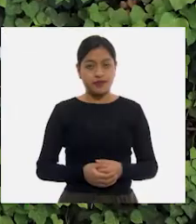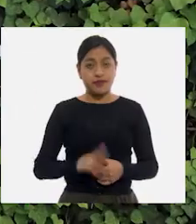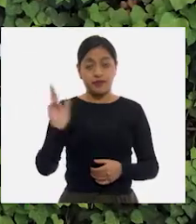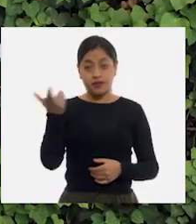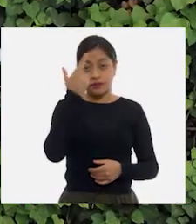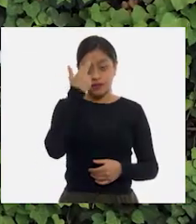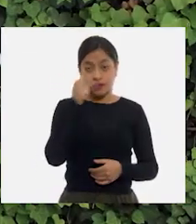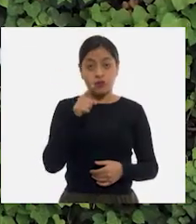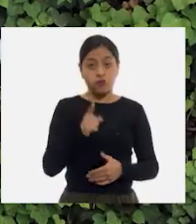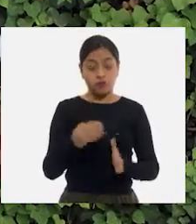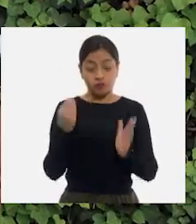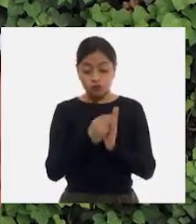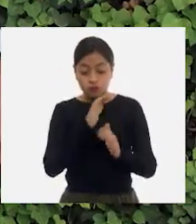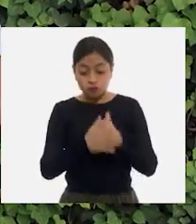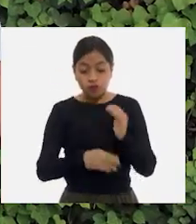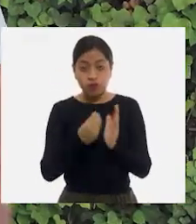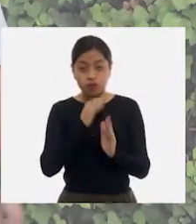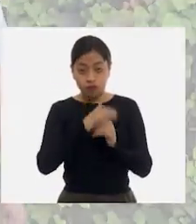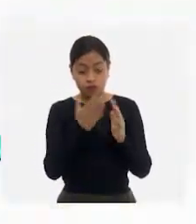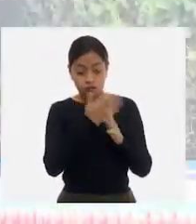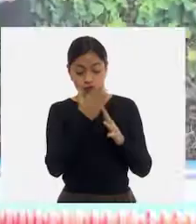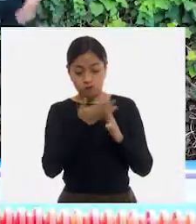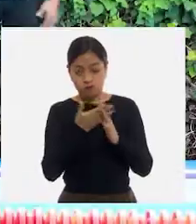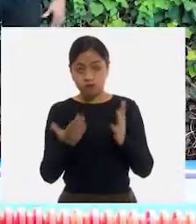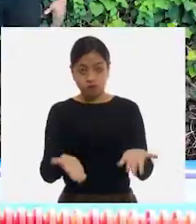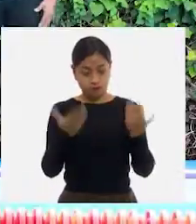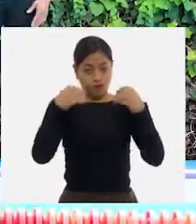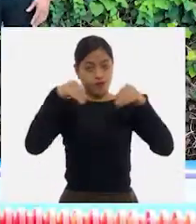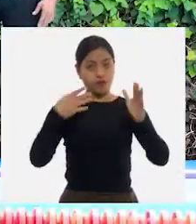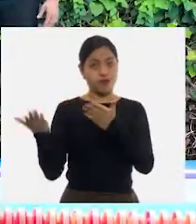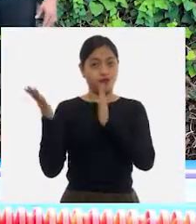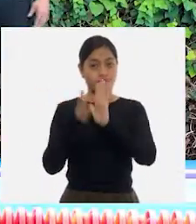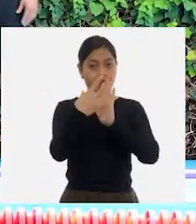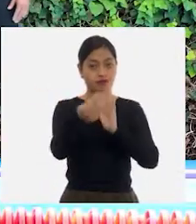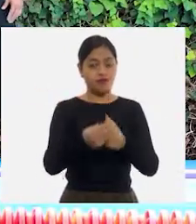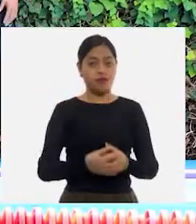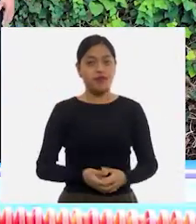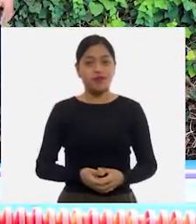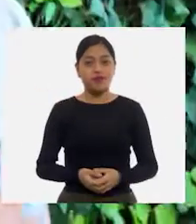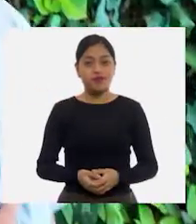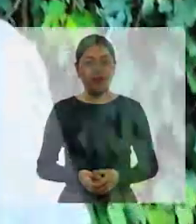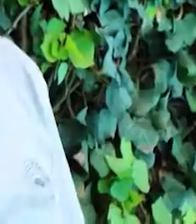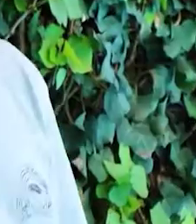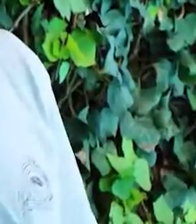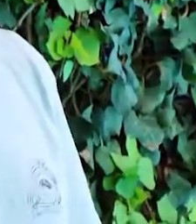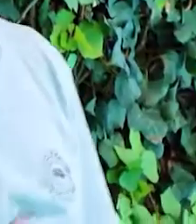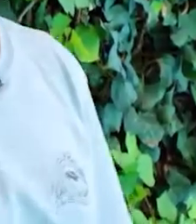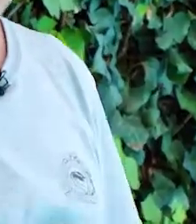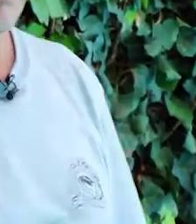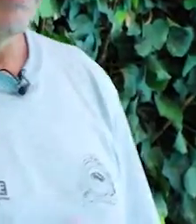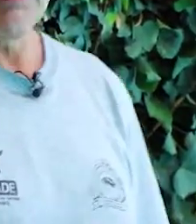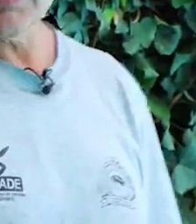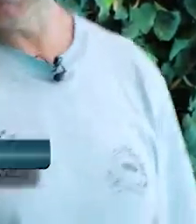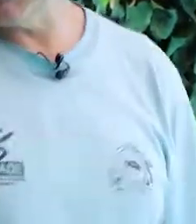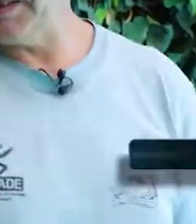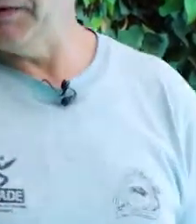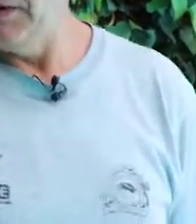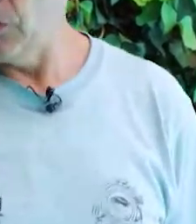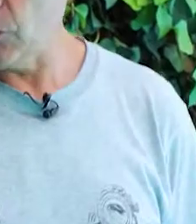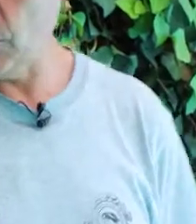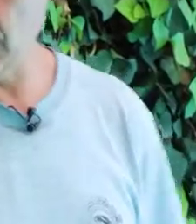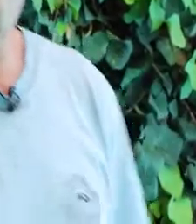Recuerda, entre clase y clase, activa tu cuerpo. En esta ocasión vamos a trabajar la parte del abdomen, el estómago. ¿Qué vamos a hacer,